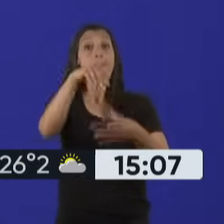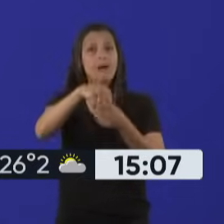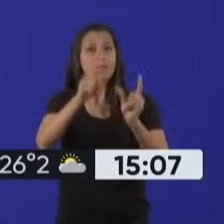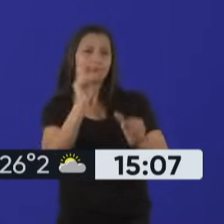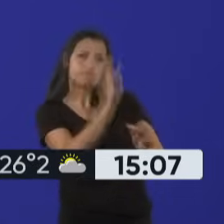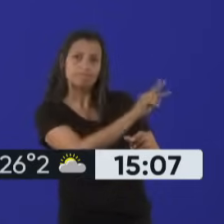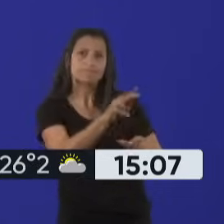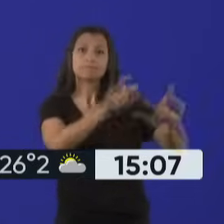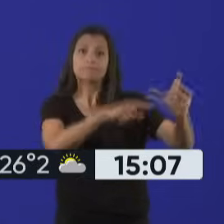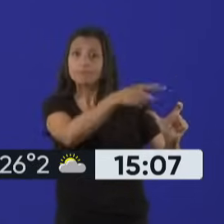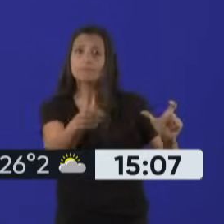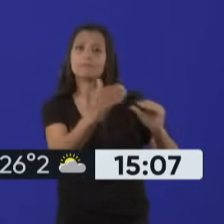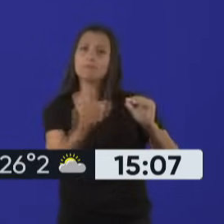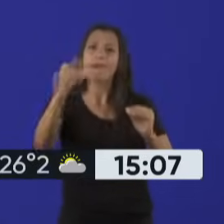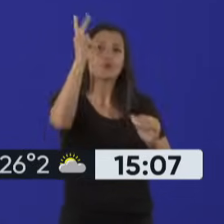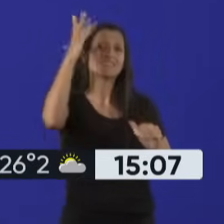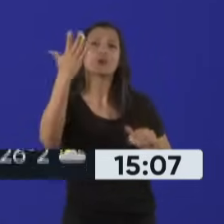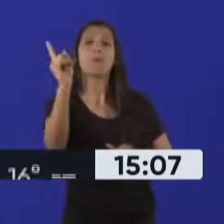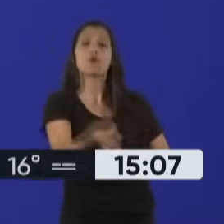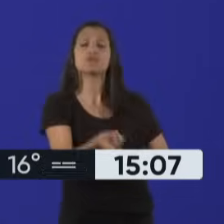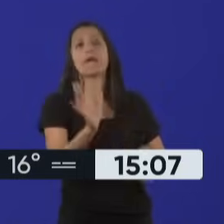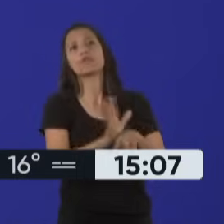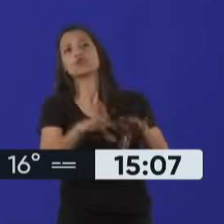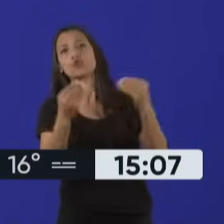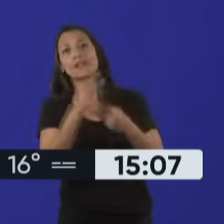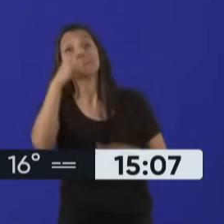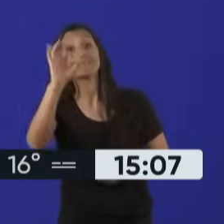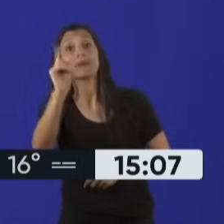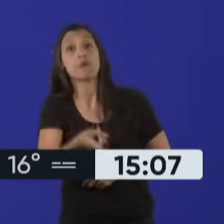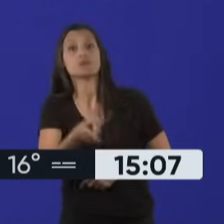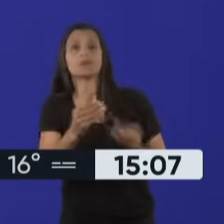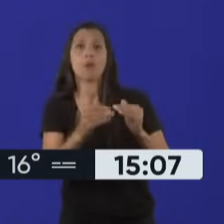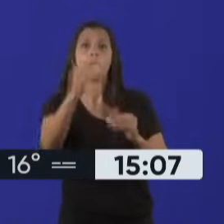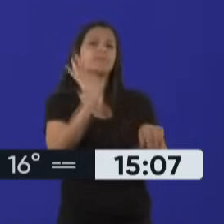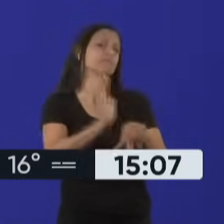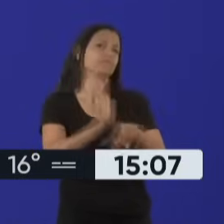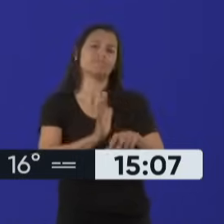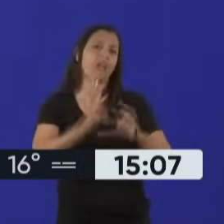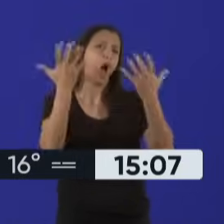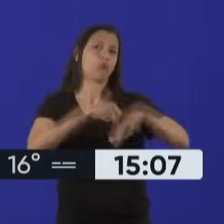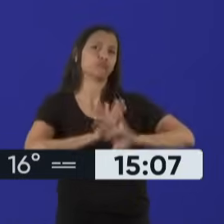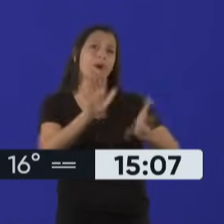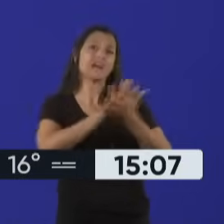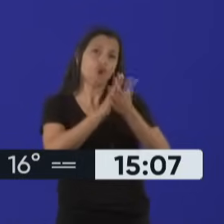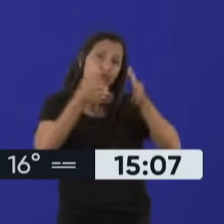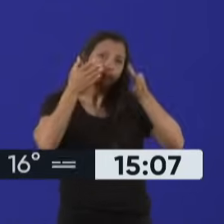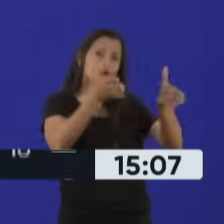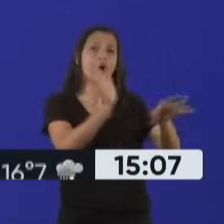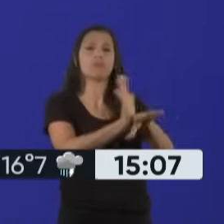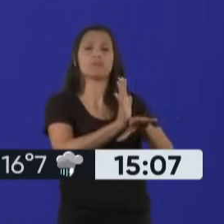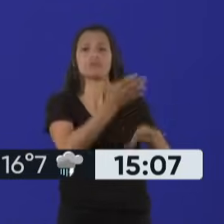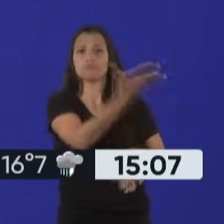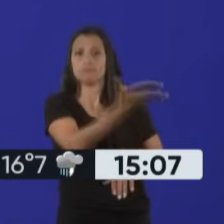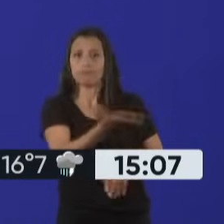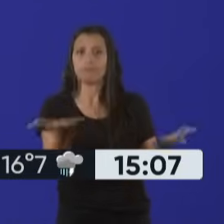saltaba al 85%, es decir, explicaba 70 puntos más y dije, se acabó la discusión, esto es capital humano. Y nosotros,